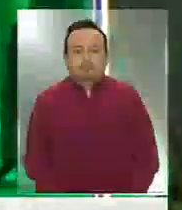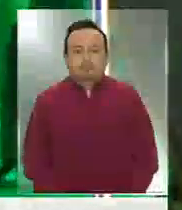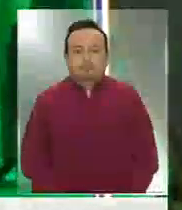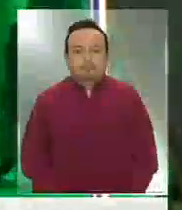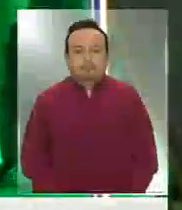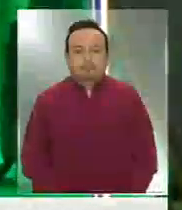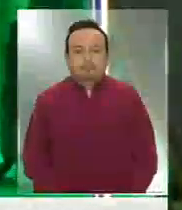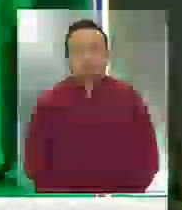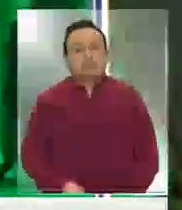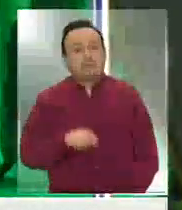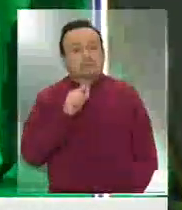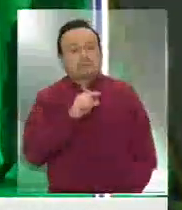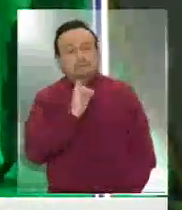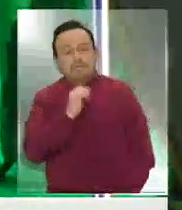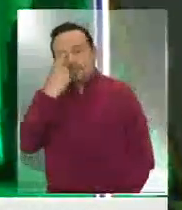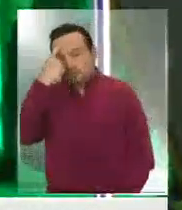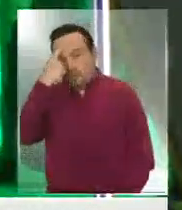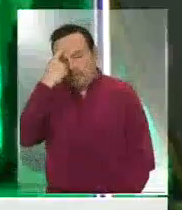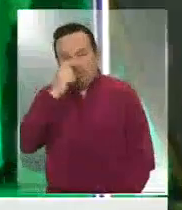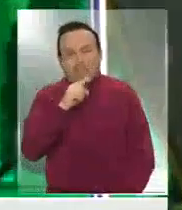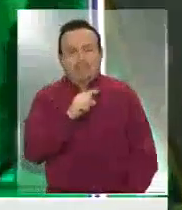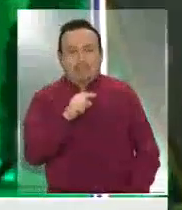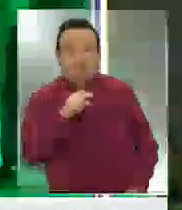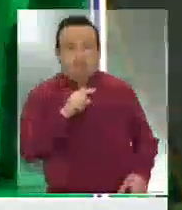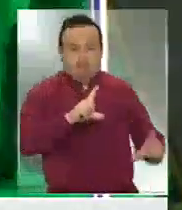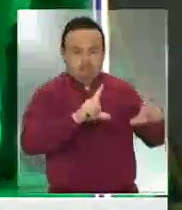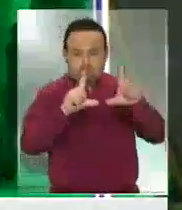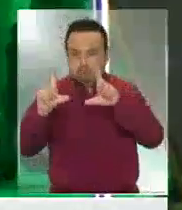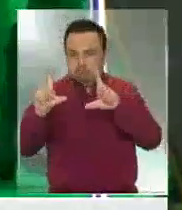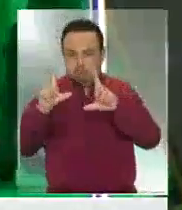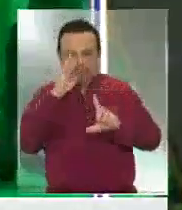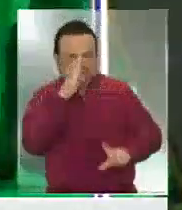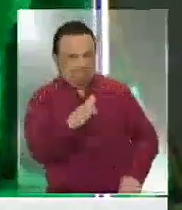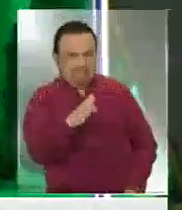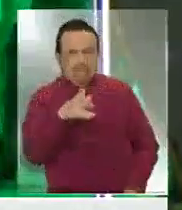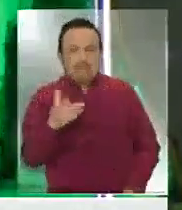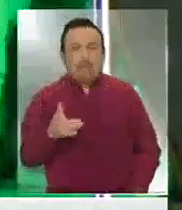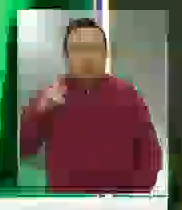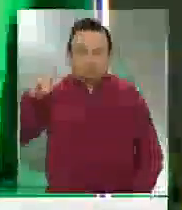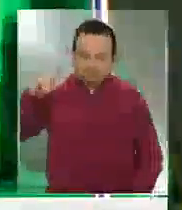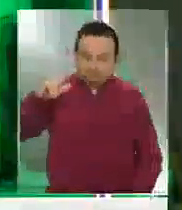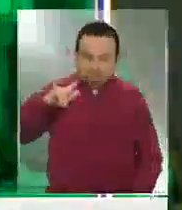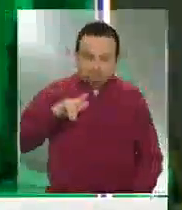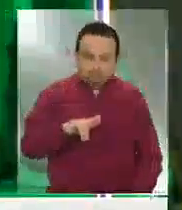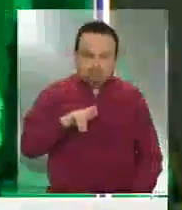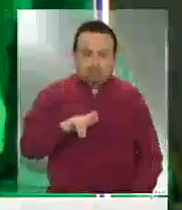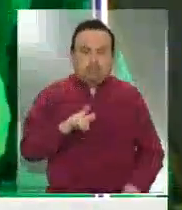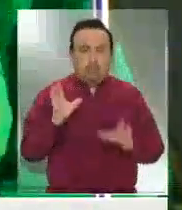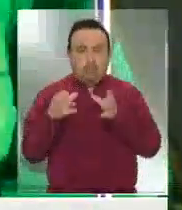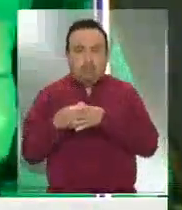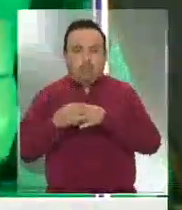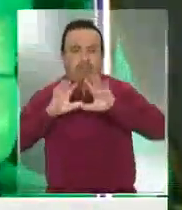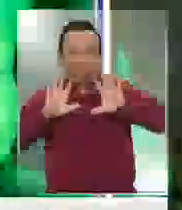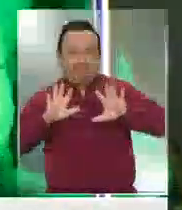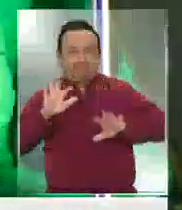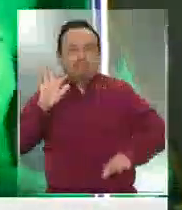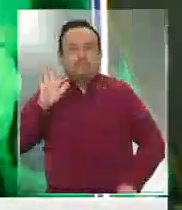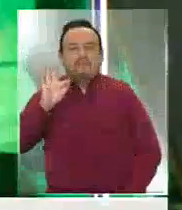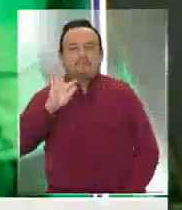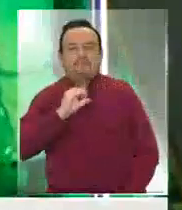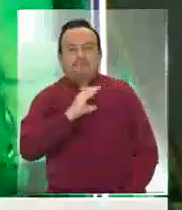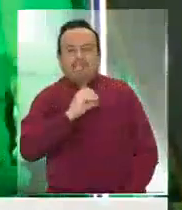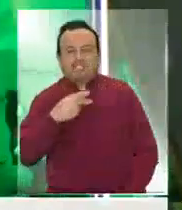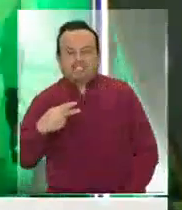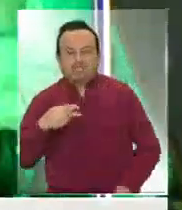Así es, Soledad, imagen absolutamente en vivo y en directo de este avión, ya en el grupo 10 de la FACH, con todas